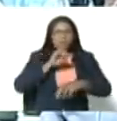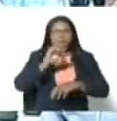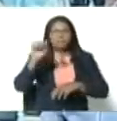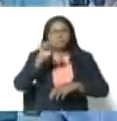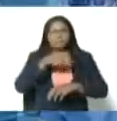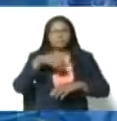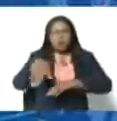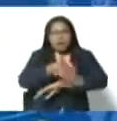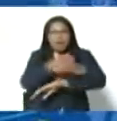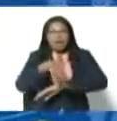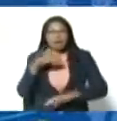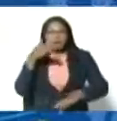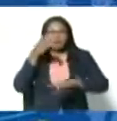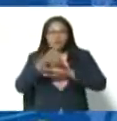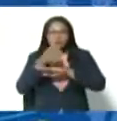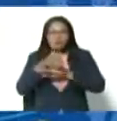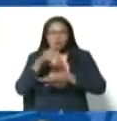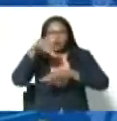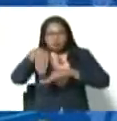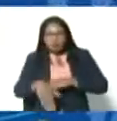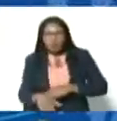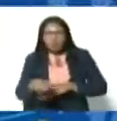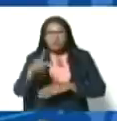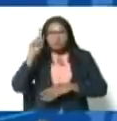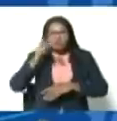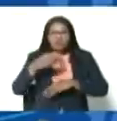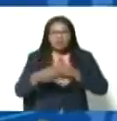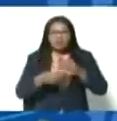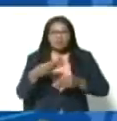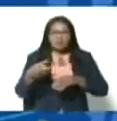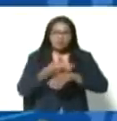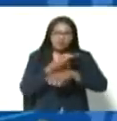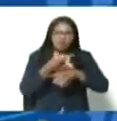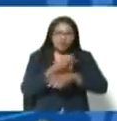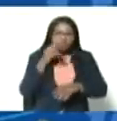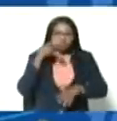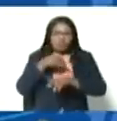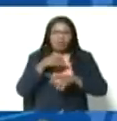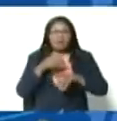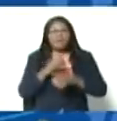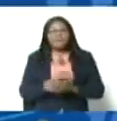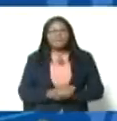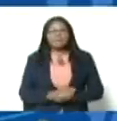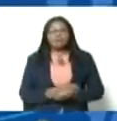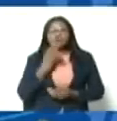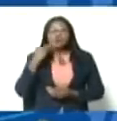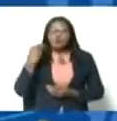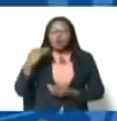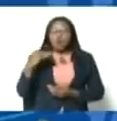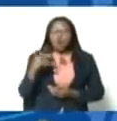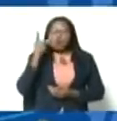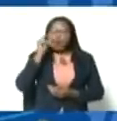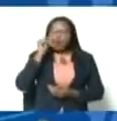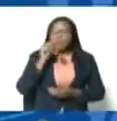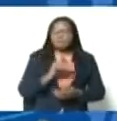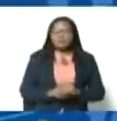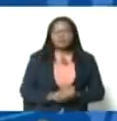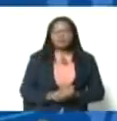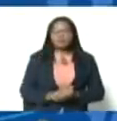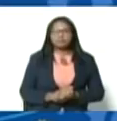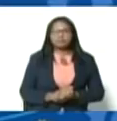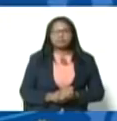hueco, compadre, y le cae encima el hueco. Así que tiene que ser un gobernante en la calle, Nahum, joven muchacho. Joven